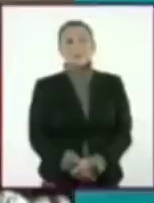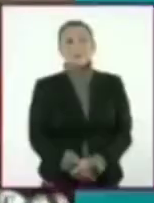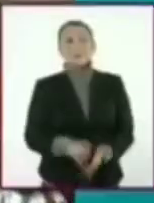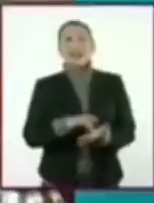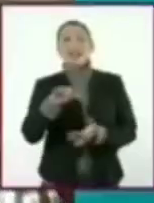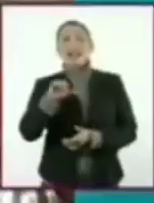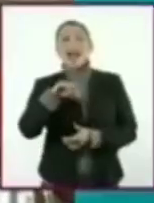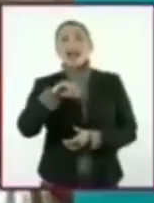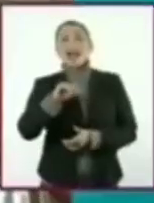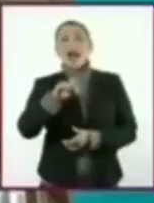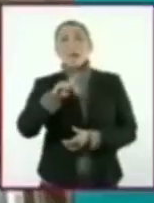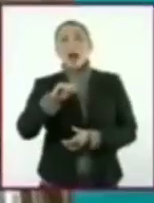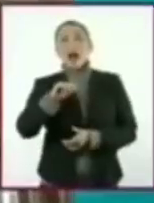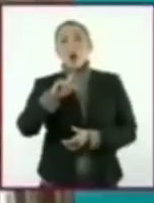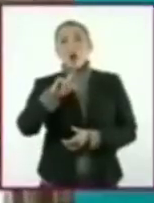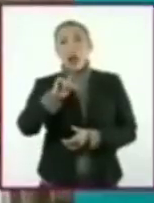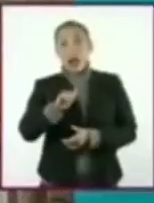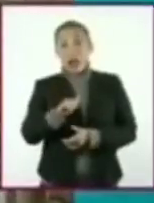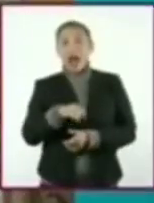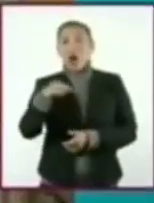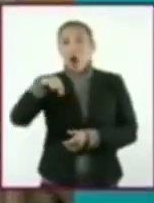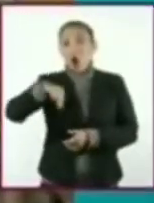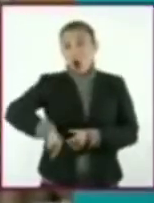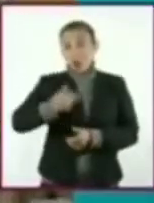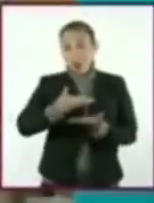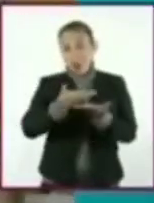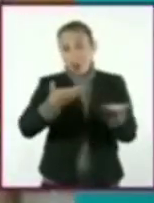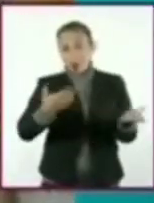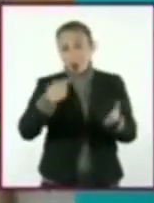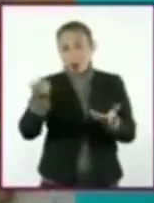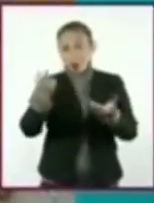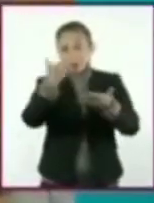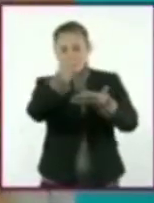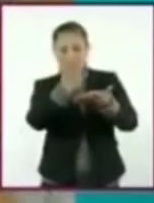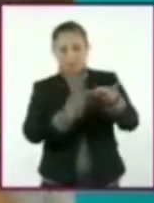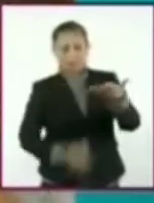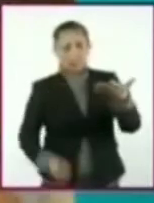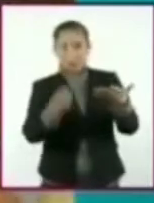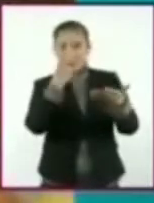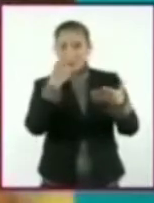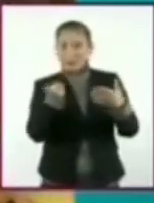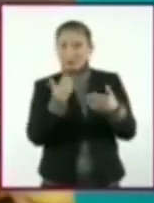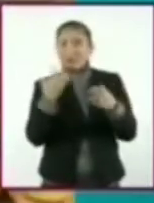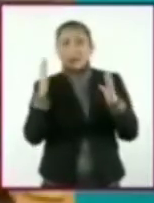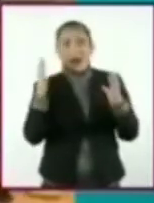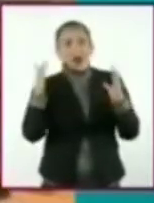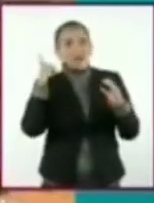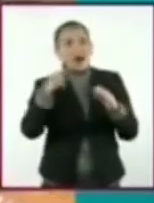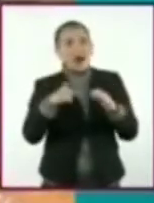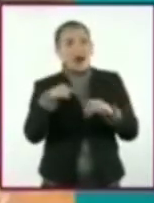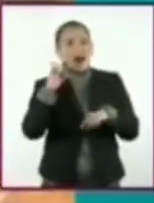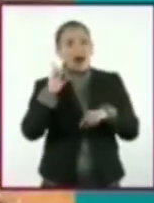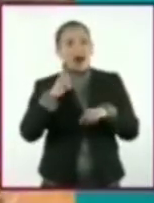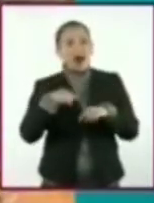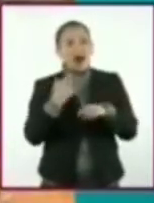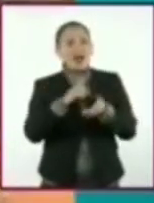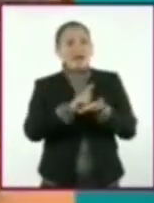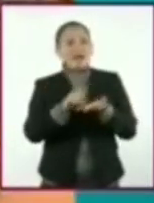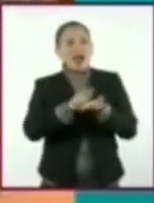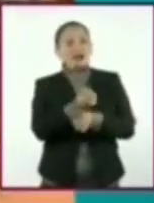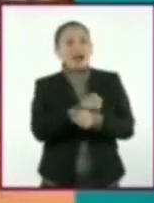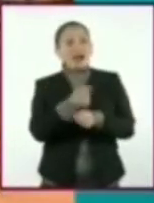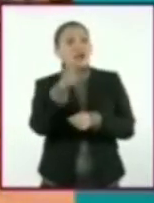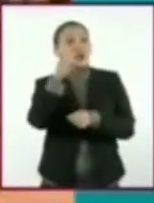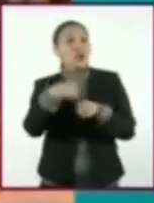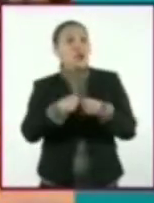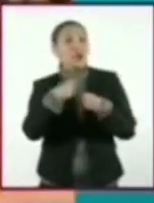Gracias, Ana Paula. Tengo hoy para compartirles unos ingredientes que están increíbles para ayudar a depurar la sangre si en algún